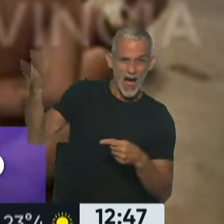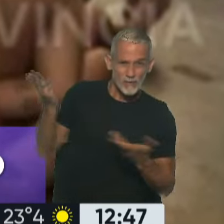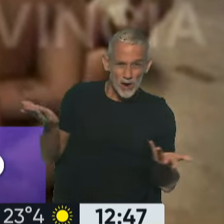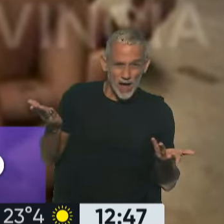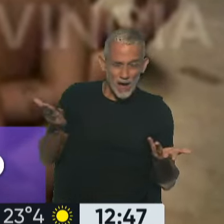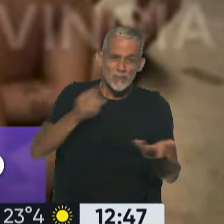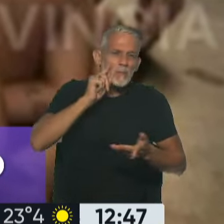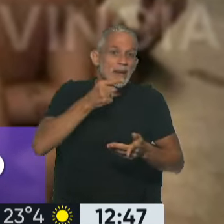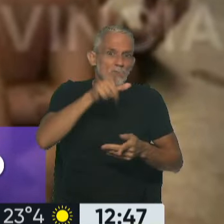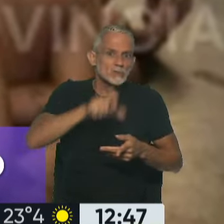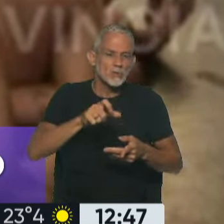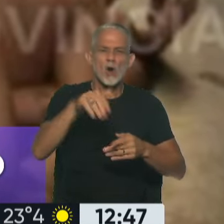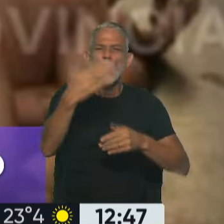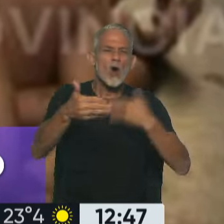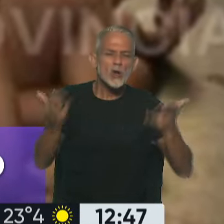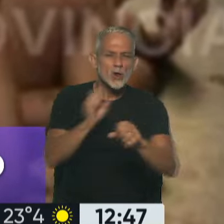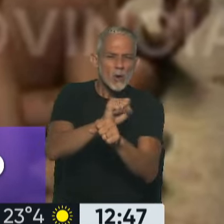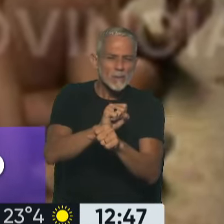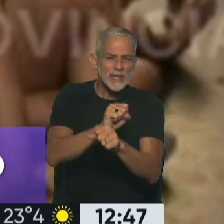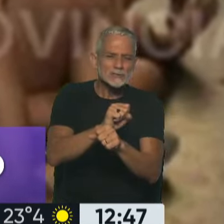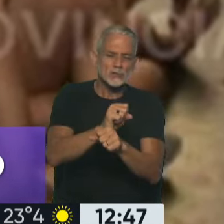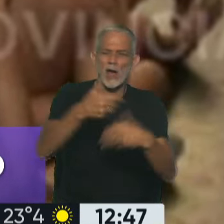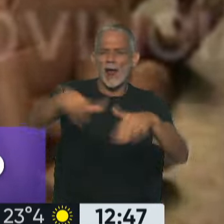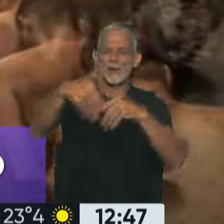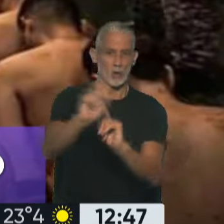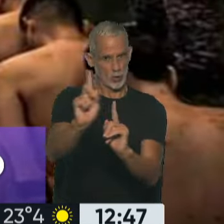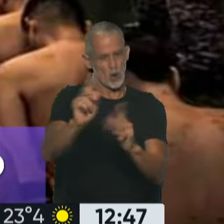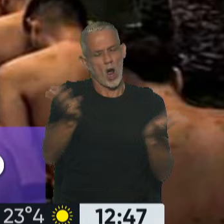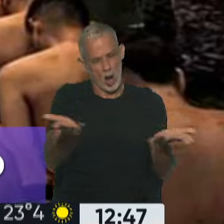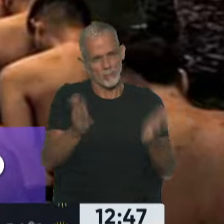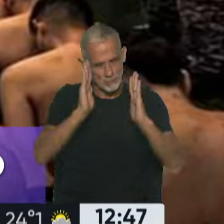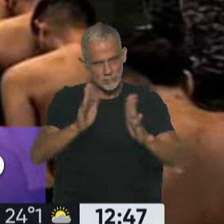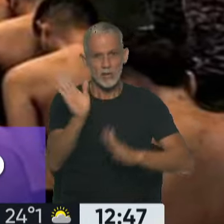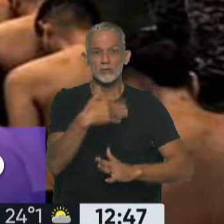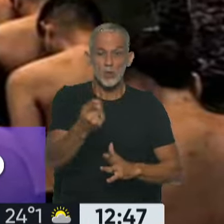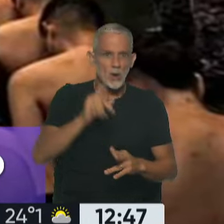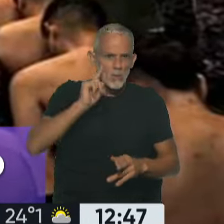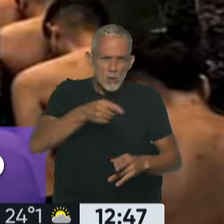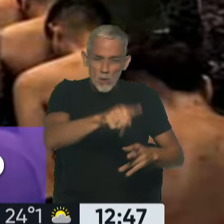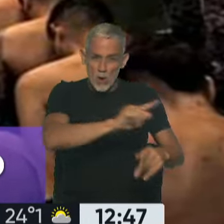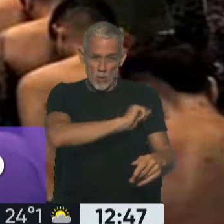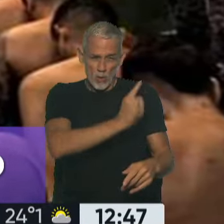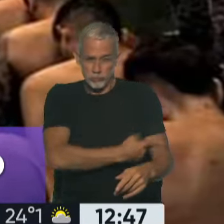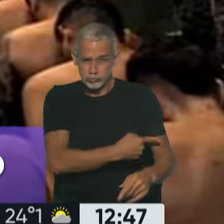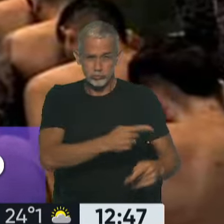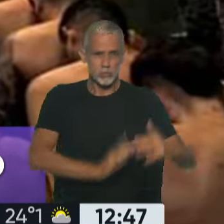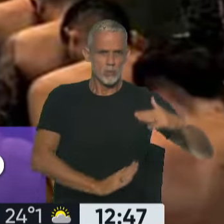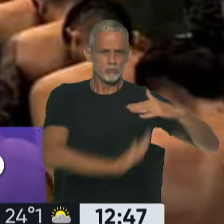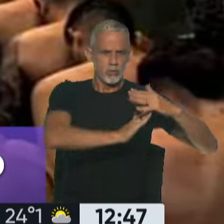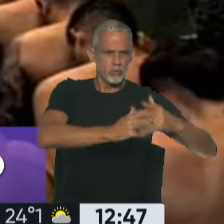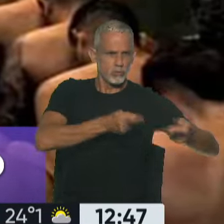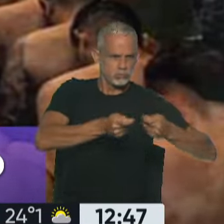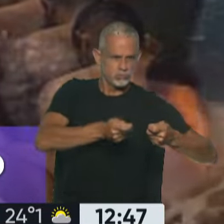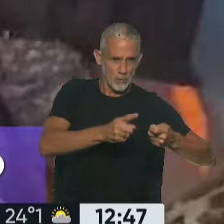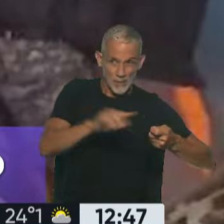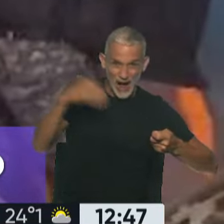perfil. No es que el resto de los internos no importan. Estos internos tienen un gran poder de fuego, no